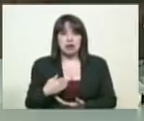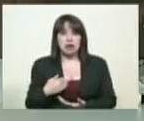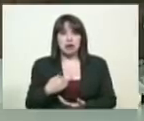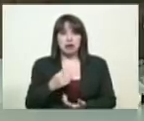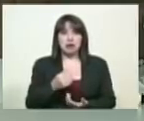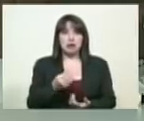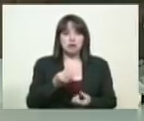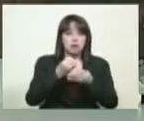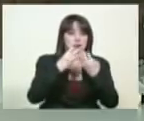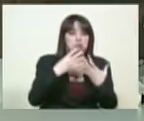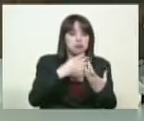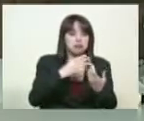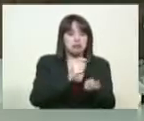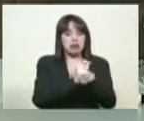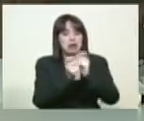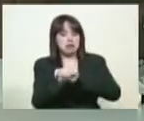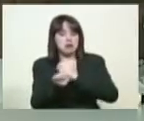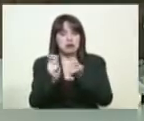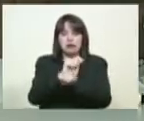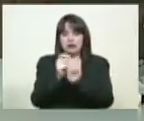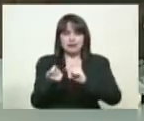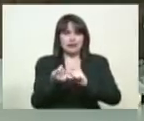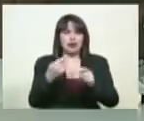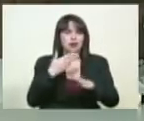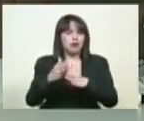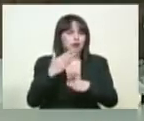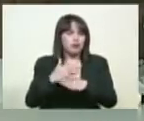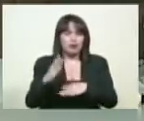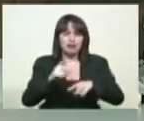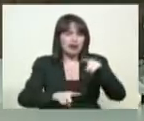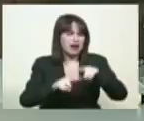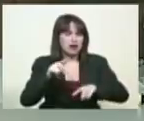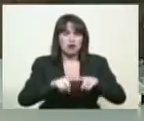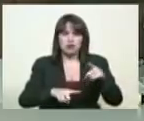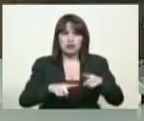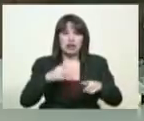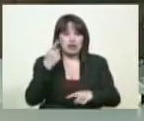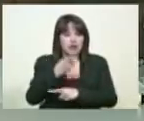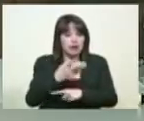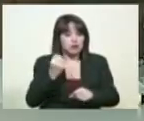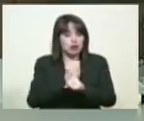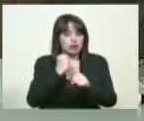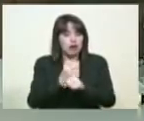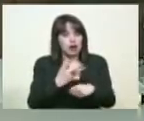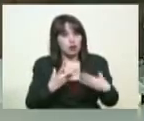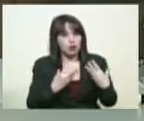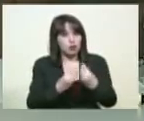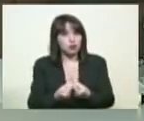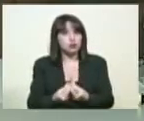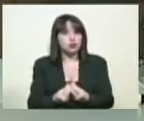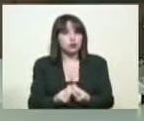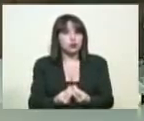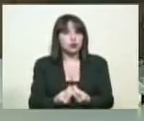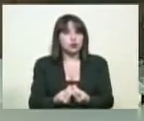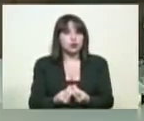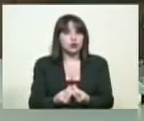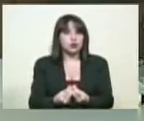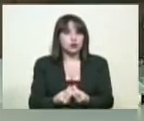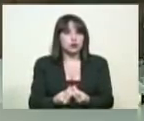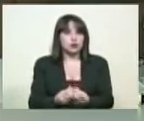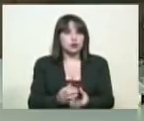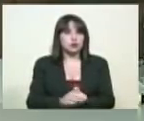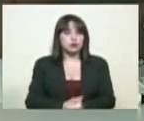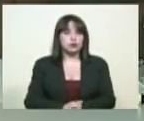revés sólo juntos es posible y juntos todo es